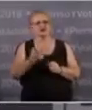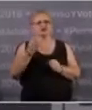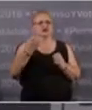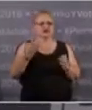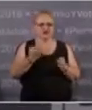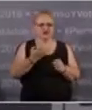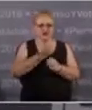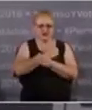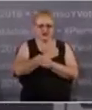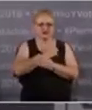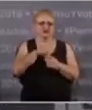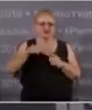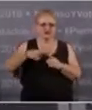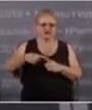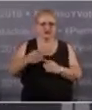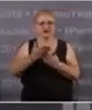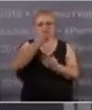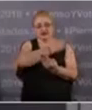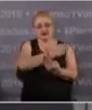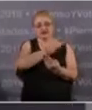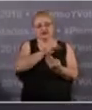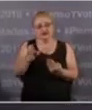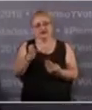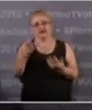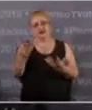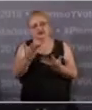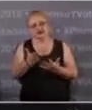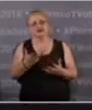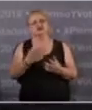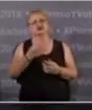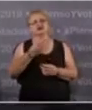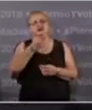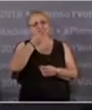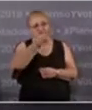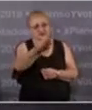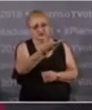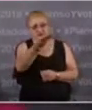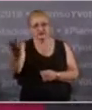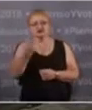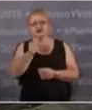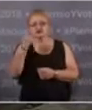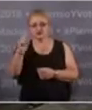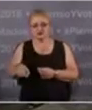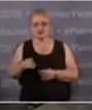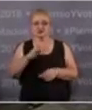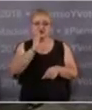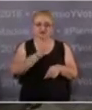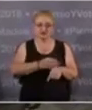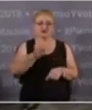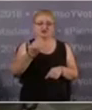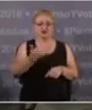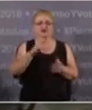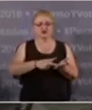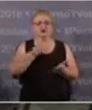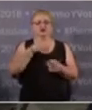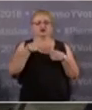la prevención del delito, la investigación, el fomento a la denuncia, la investigación, el castigo y la devolución a la